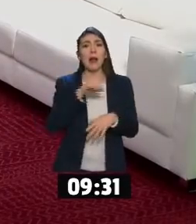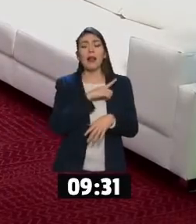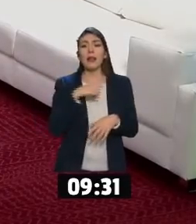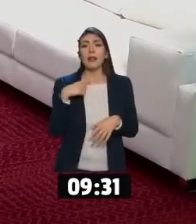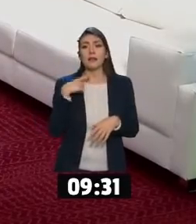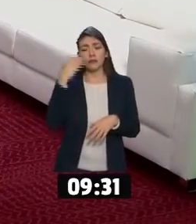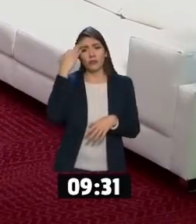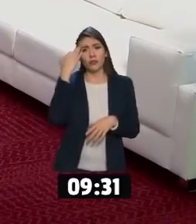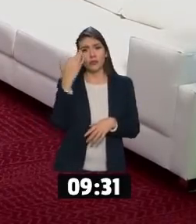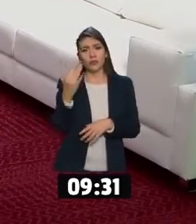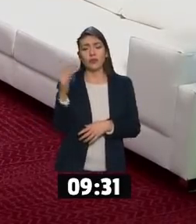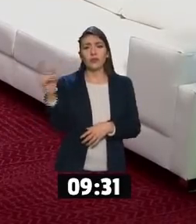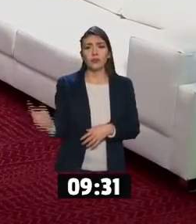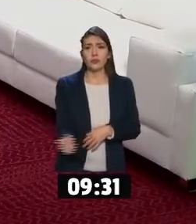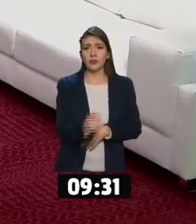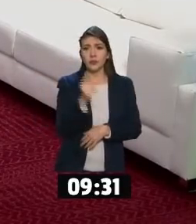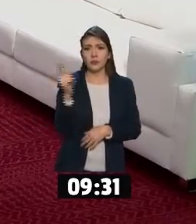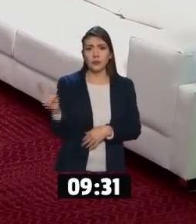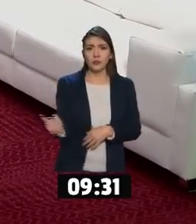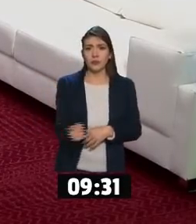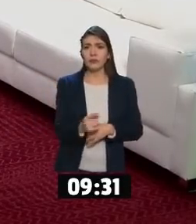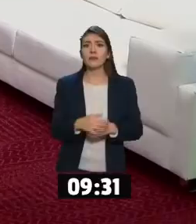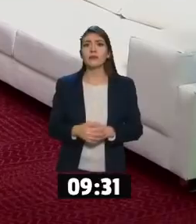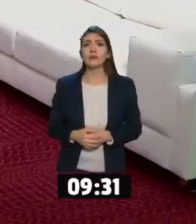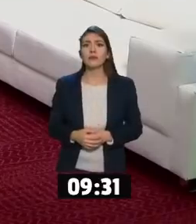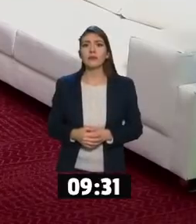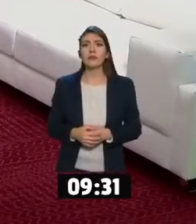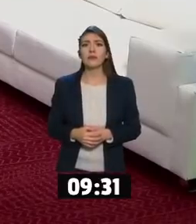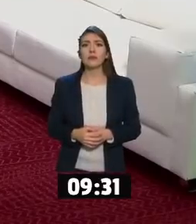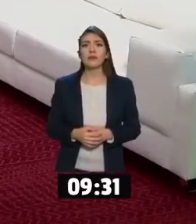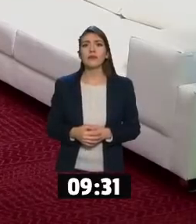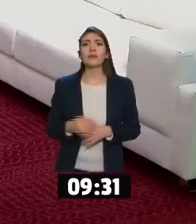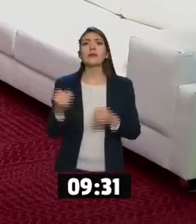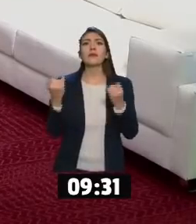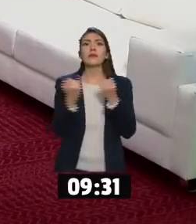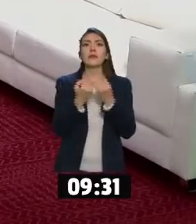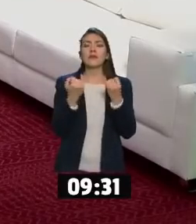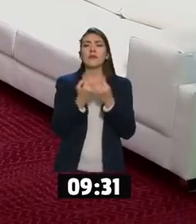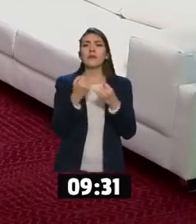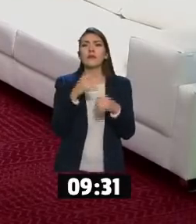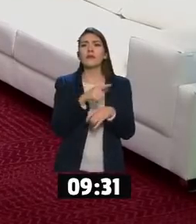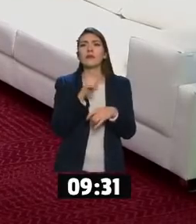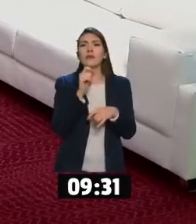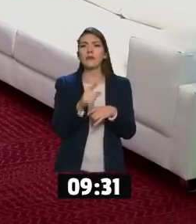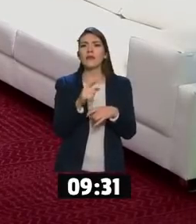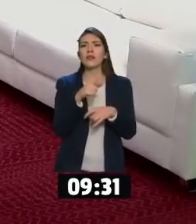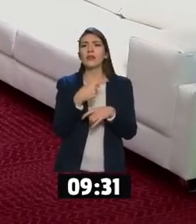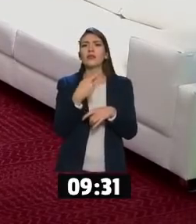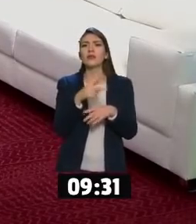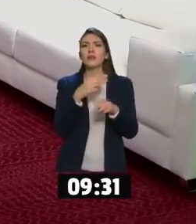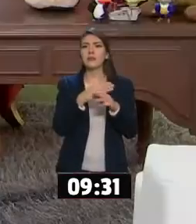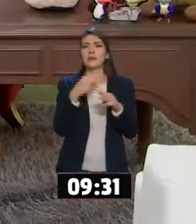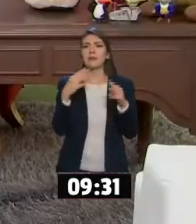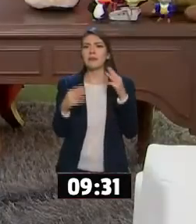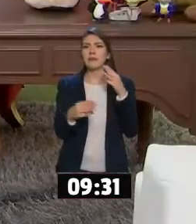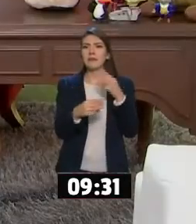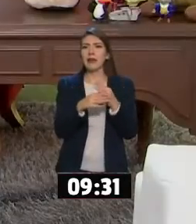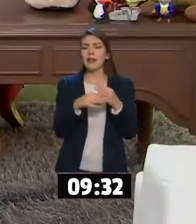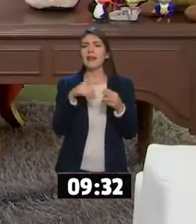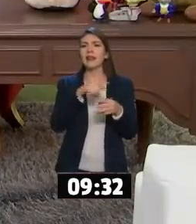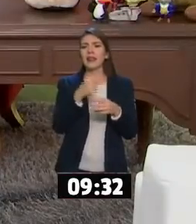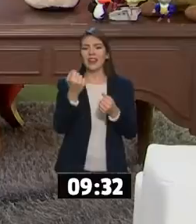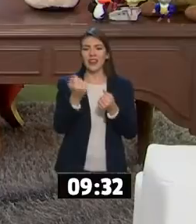con el mecánico, pues nada más agarraba el carburador, lo limpiaba, lo pintaba y seguía funcionando. Ahora pues ya lo tiras y pones